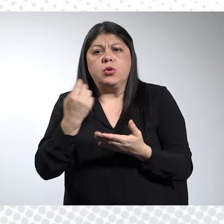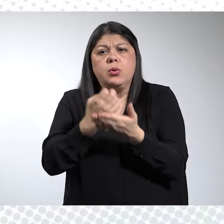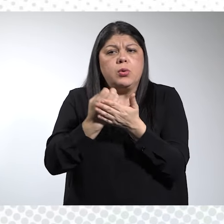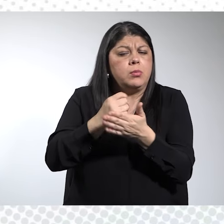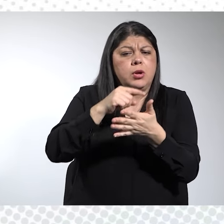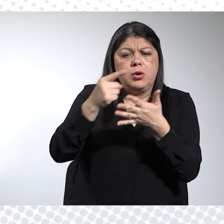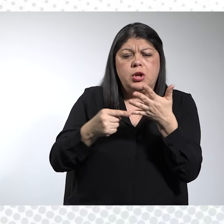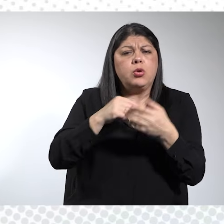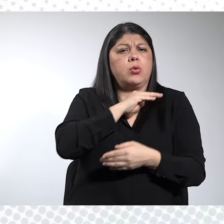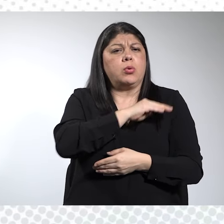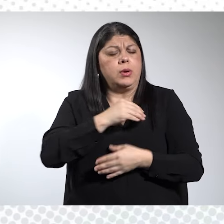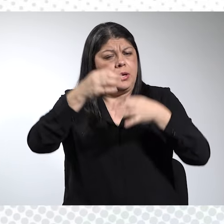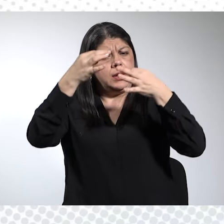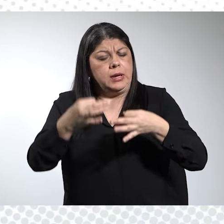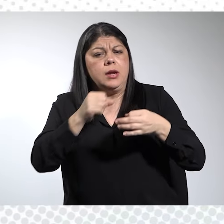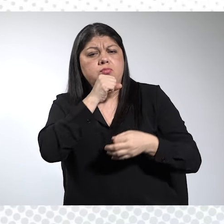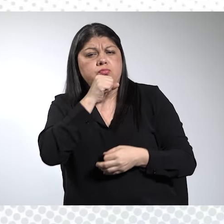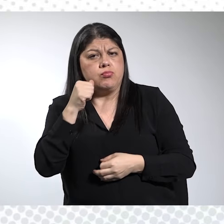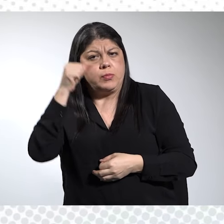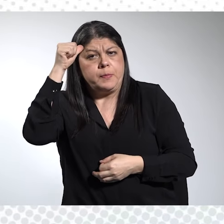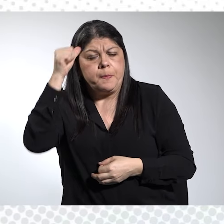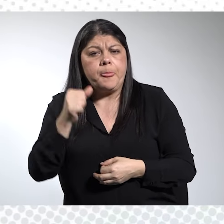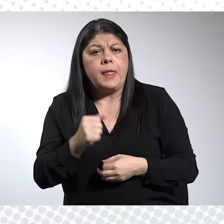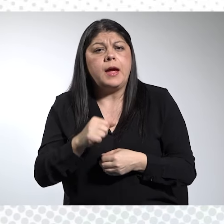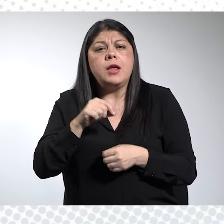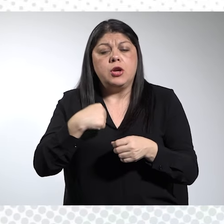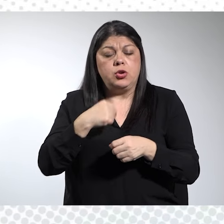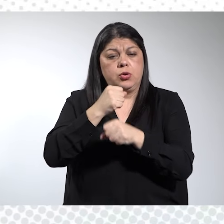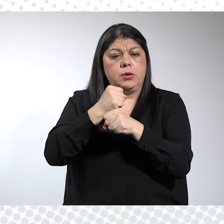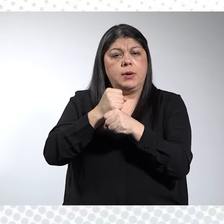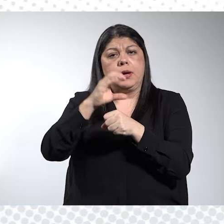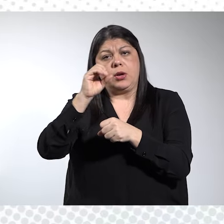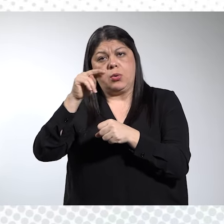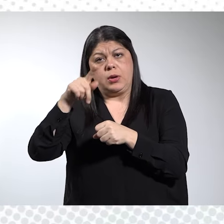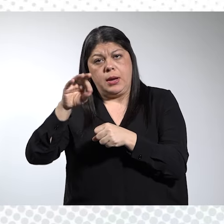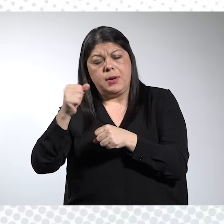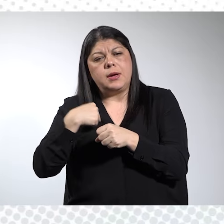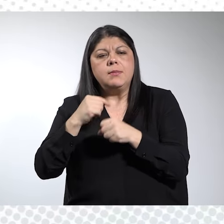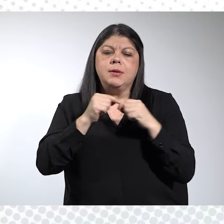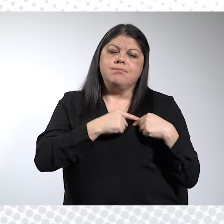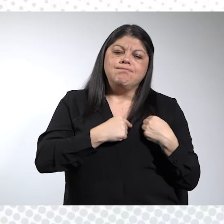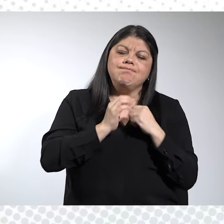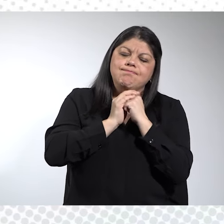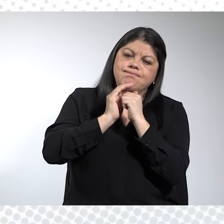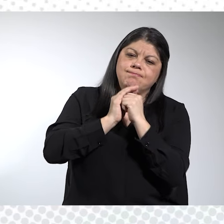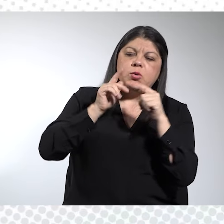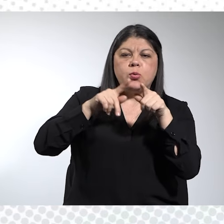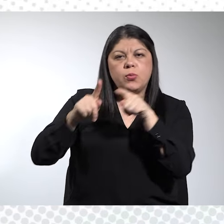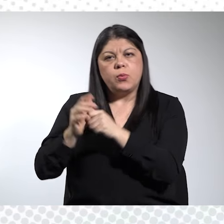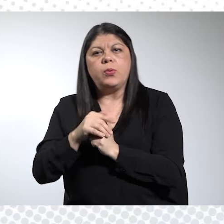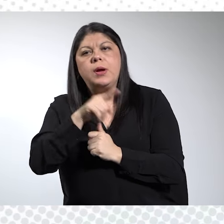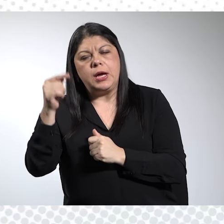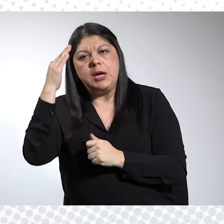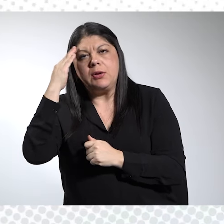en lo económico, sino en lo moral y la dignidad en la vejez. El haber estado en el CONAPAN a mí me ha enternecido el corazón con esta